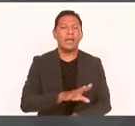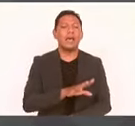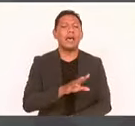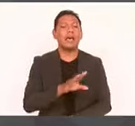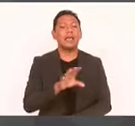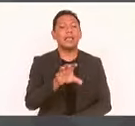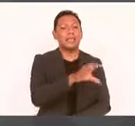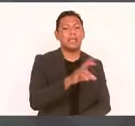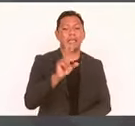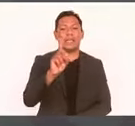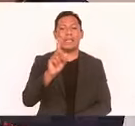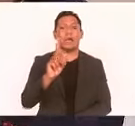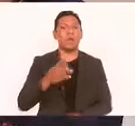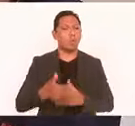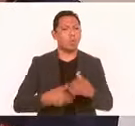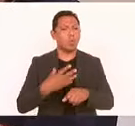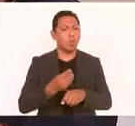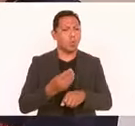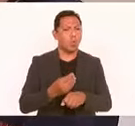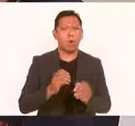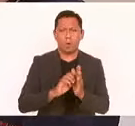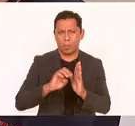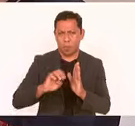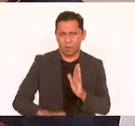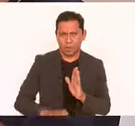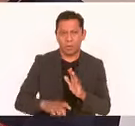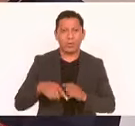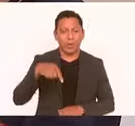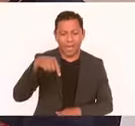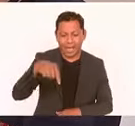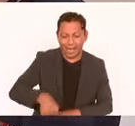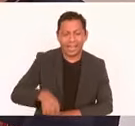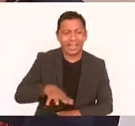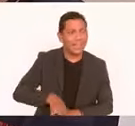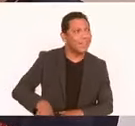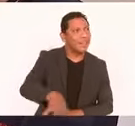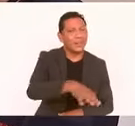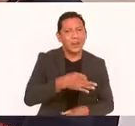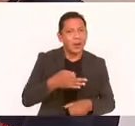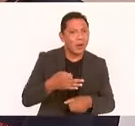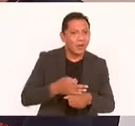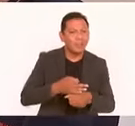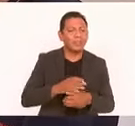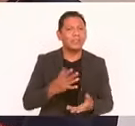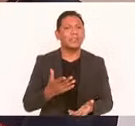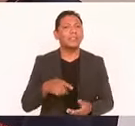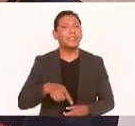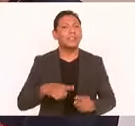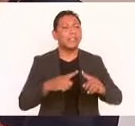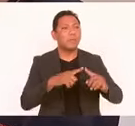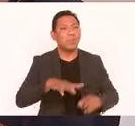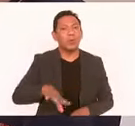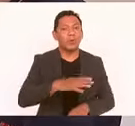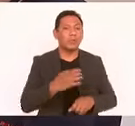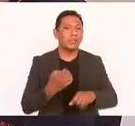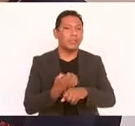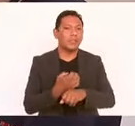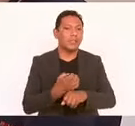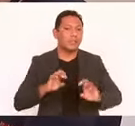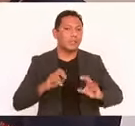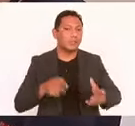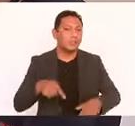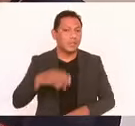avances significativos, como es el caso de este templo y ex convento de Santo Domingo en Chiapas,